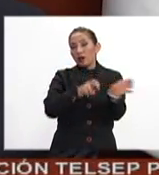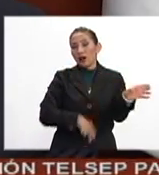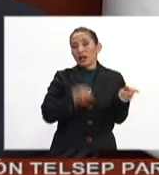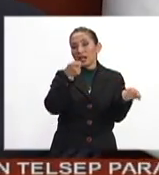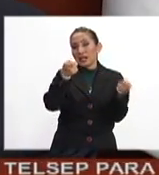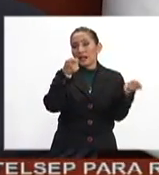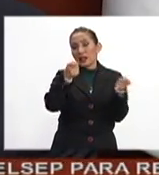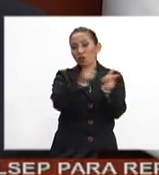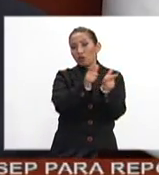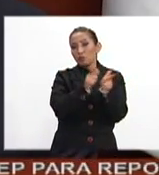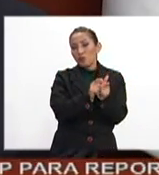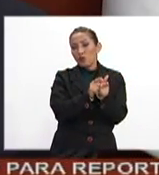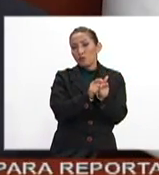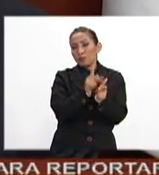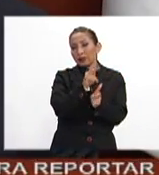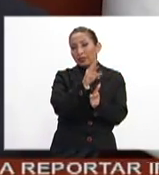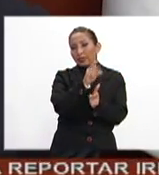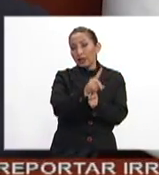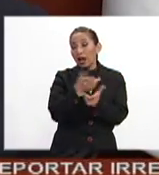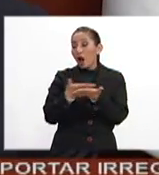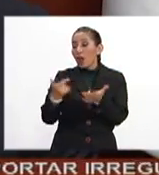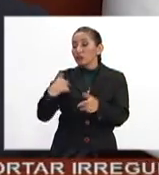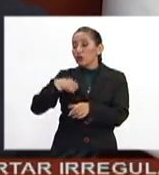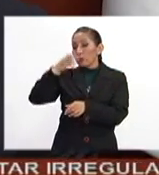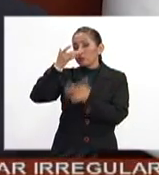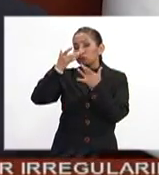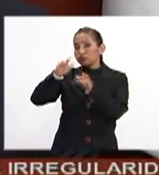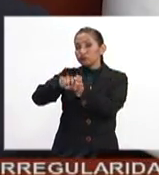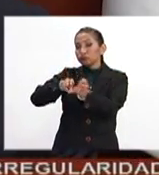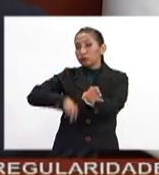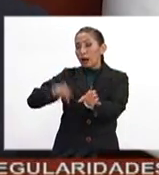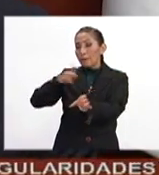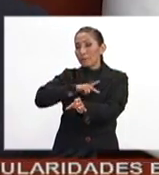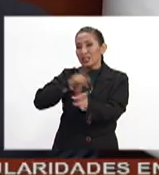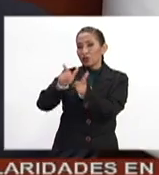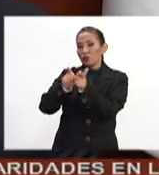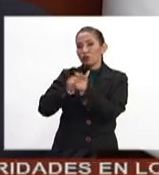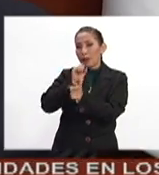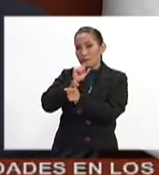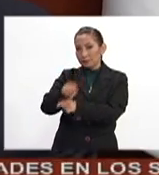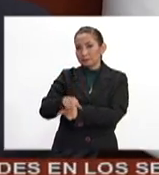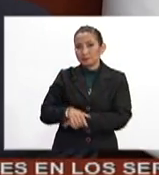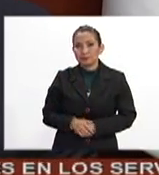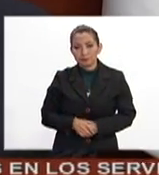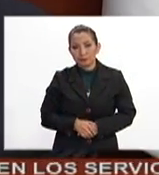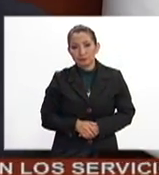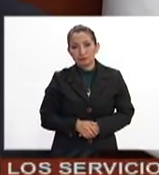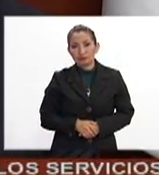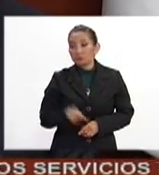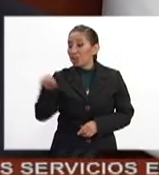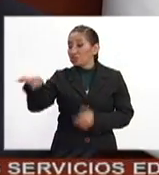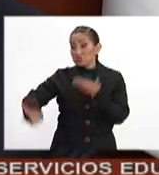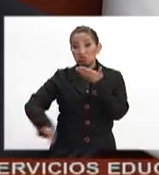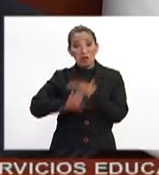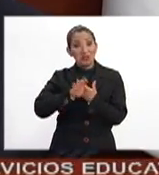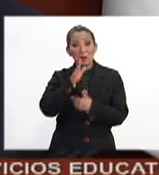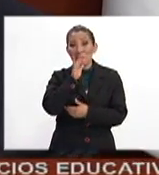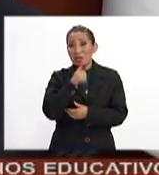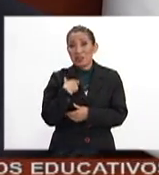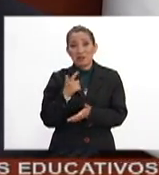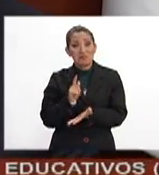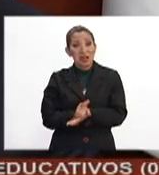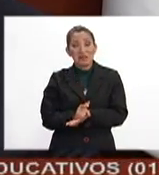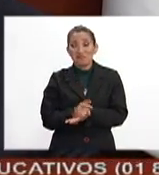coordinación parlamentaria y ahora yo renuncio a mi militancia. No pudieron